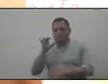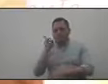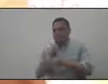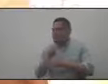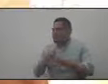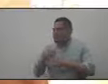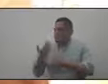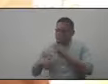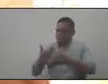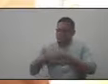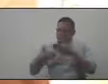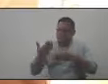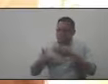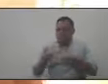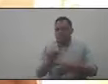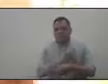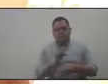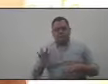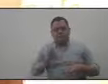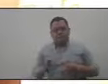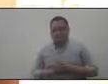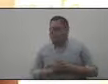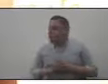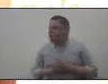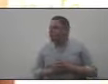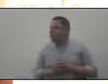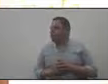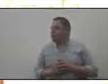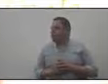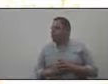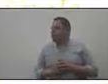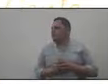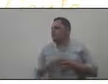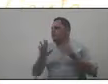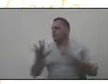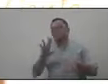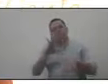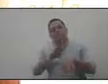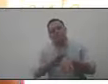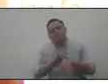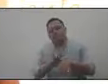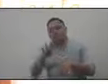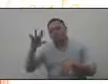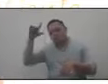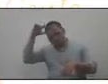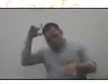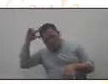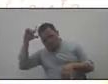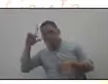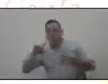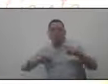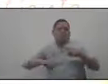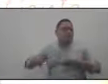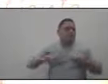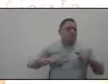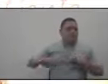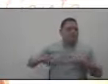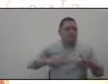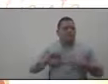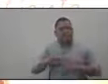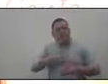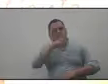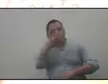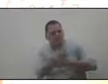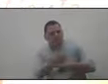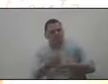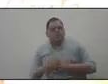y ahí empecé mi tratamiento. Finalmente, Hortensia, ¿qué le quiere decir a esos médicos, enfermeras, personal administrativo,